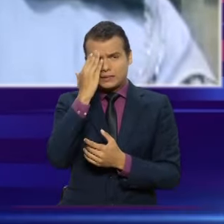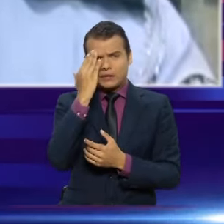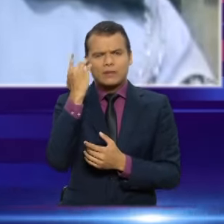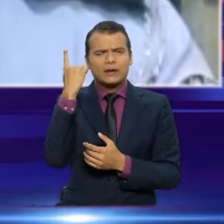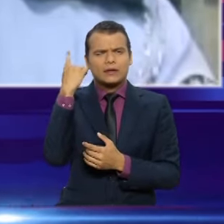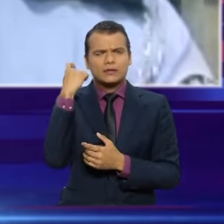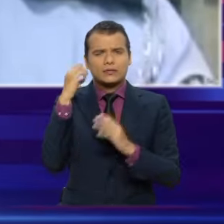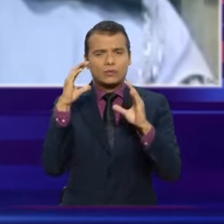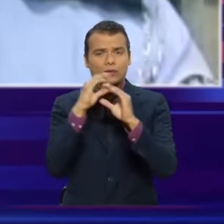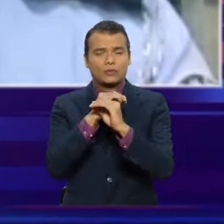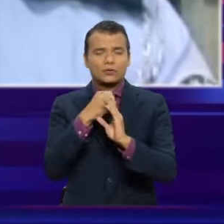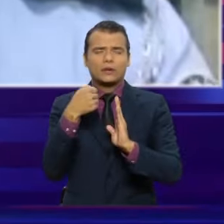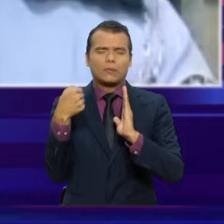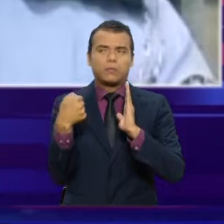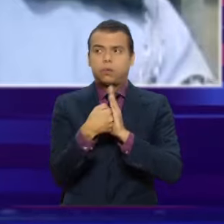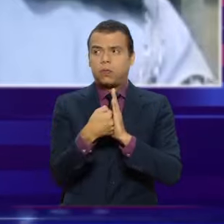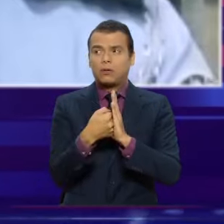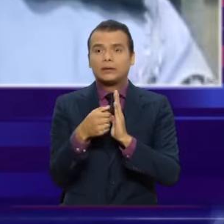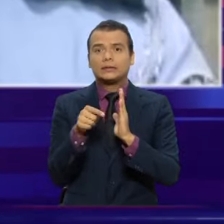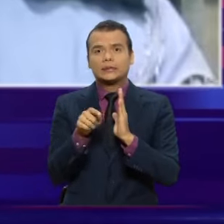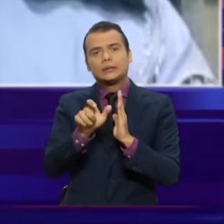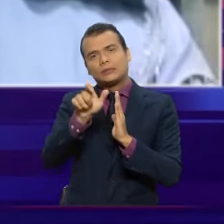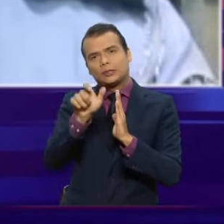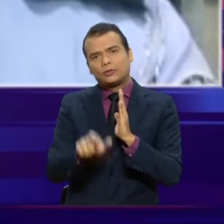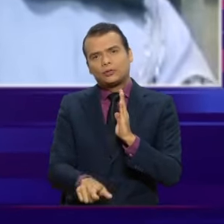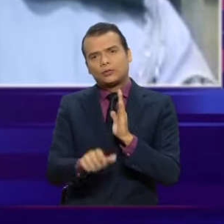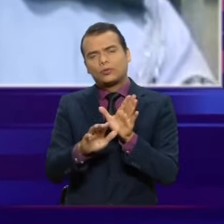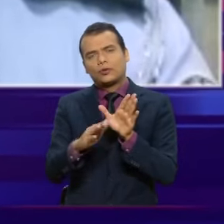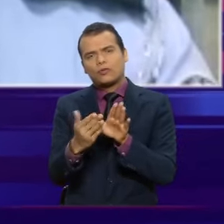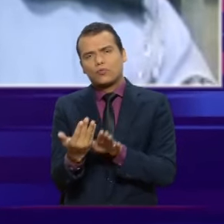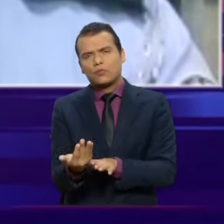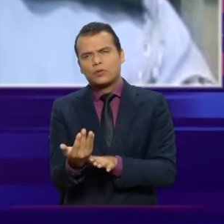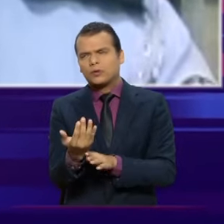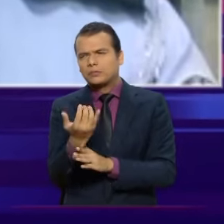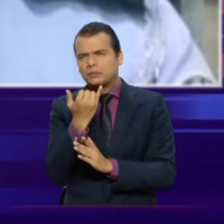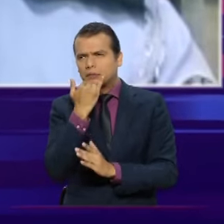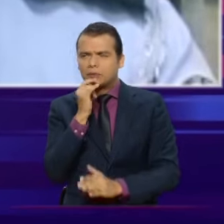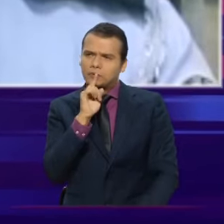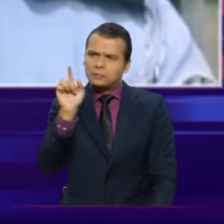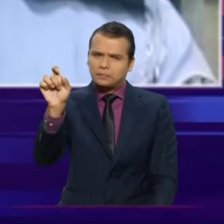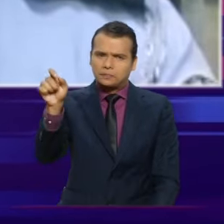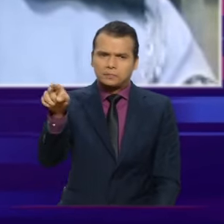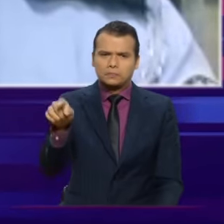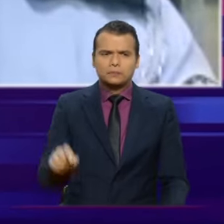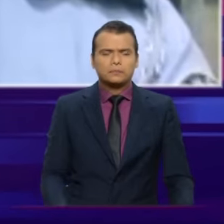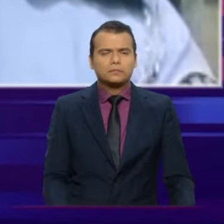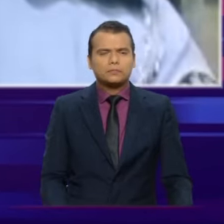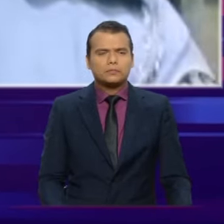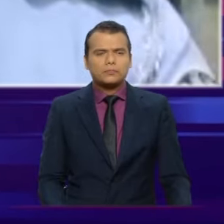registra anoche y que lamentablemente termina con una víctima fatal. ¿Qué fue lo que pasó?